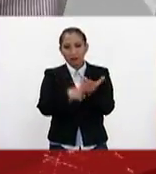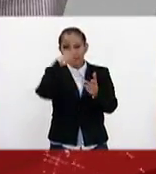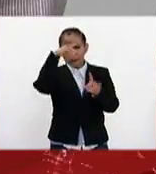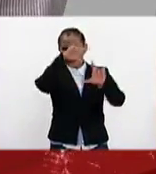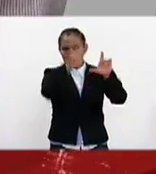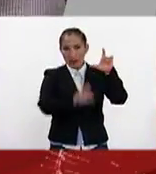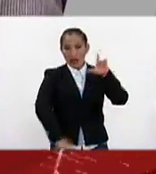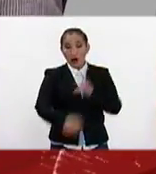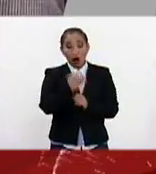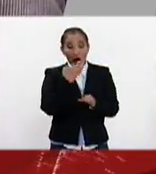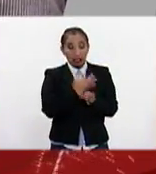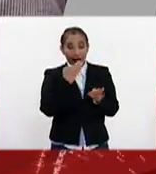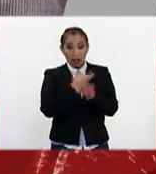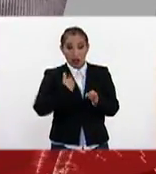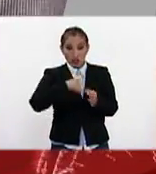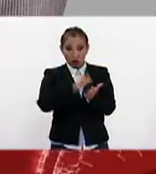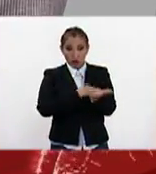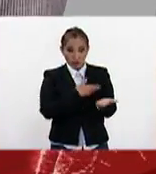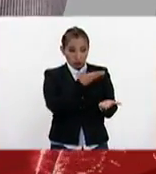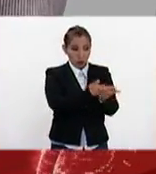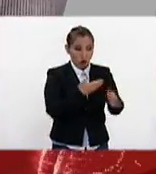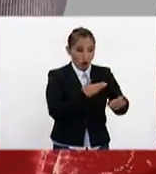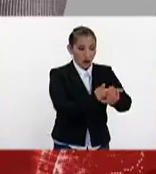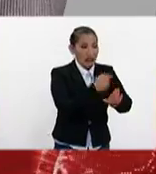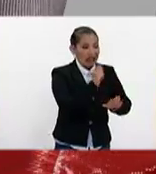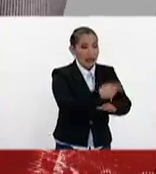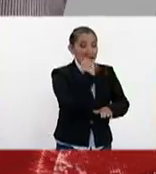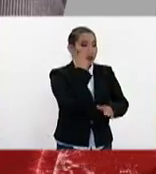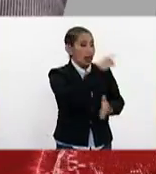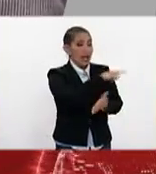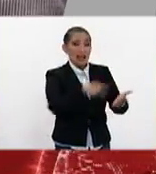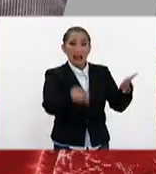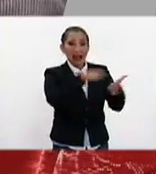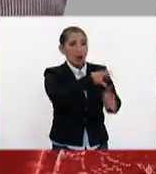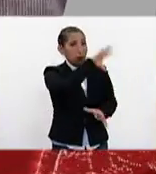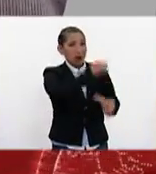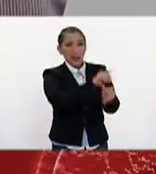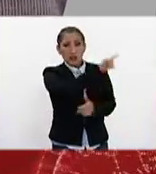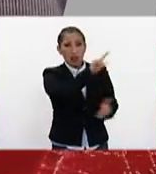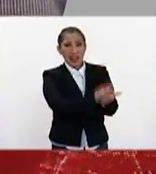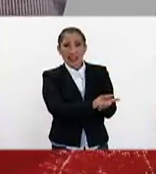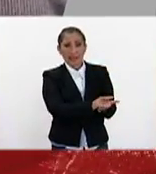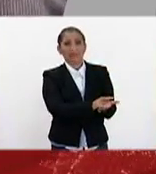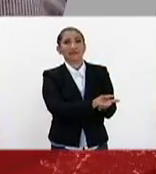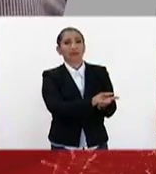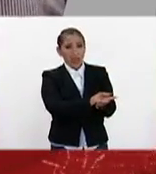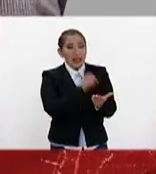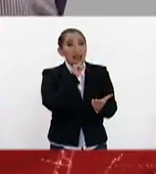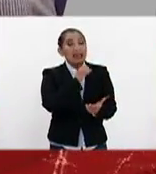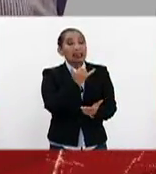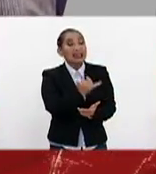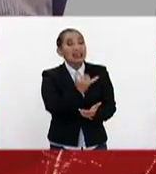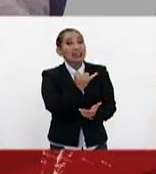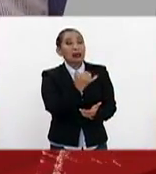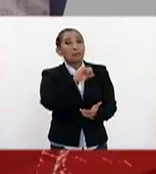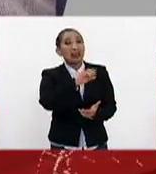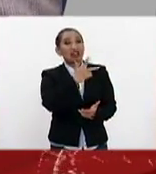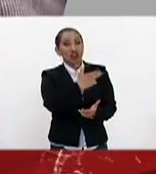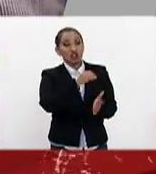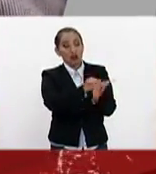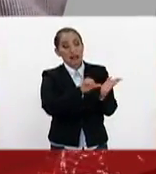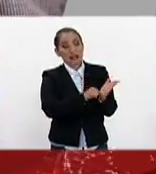El recurso que hoy presentamos impugna la totalidad de la ley, pero también 28 de